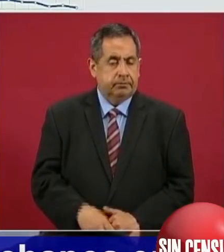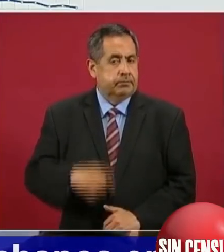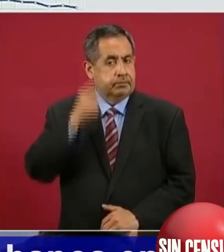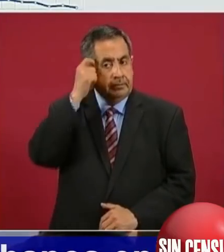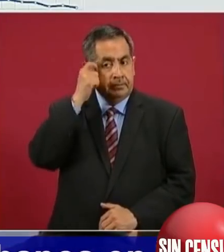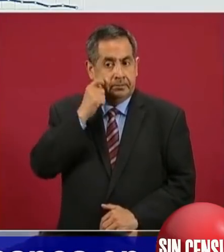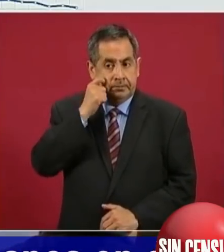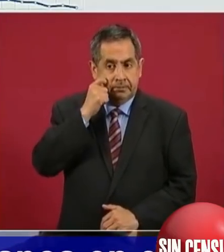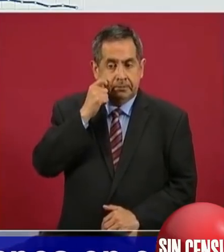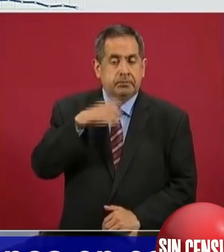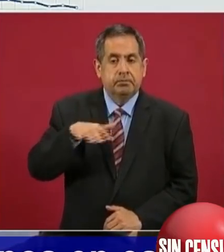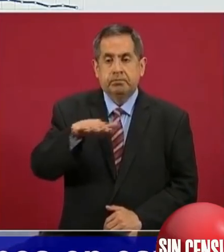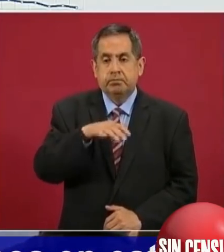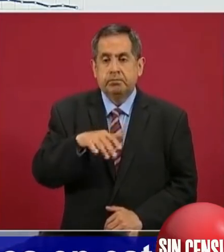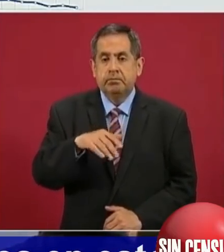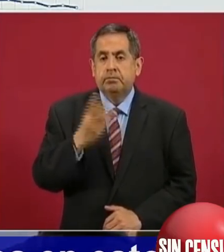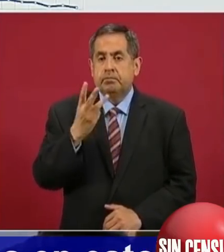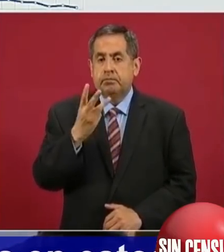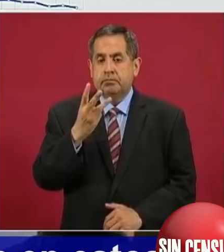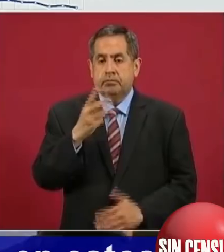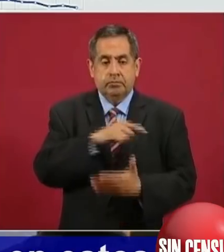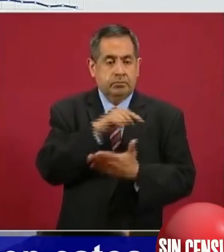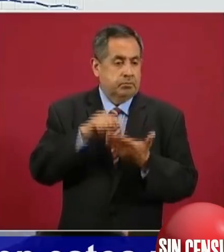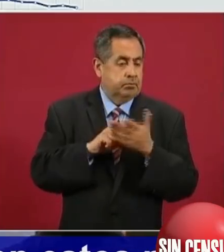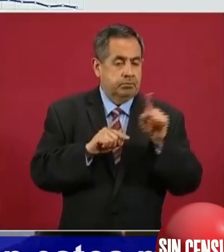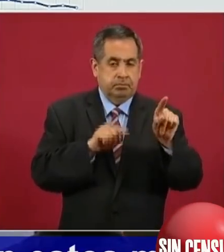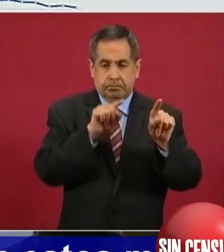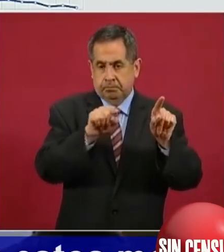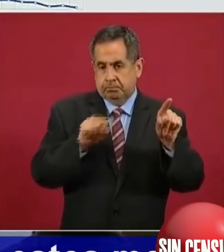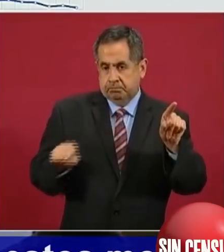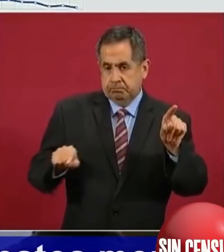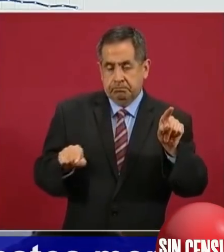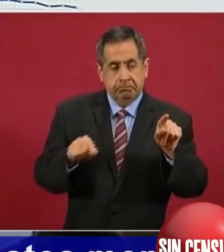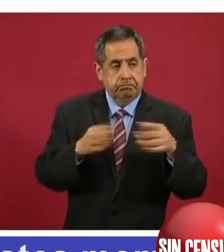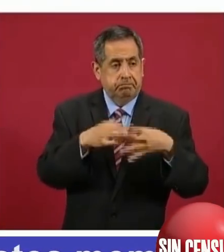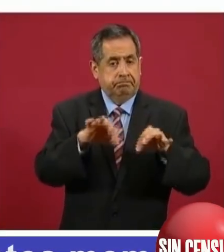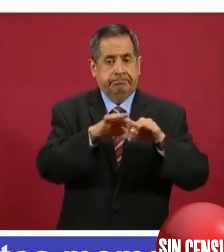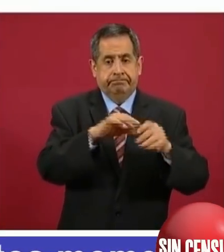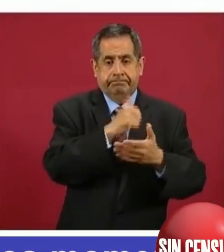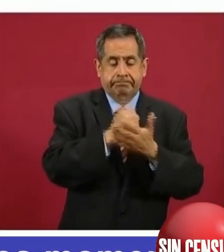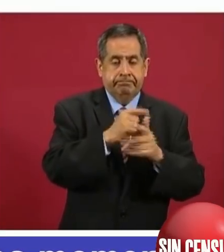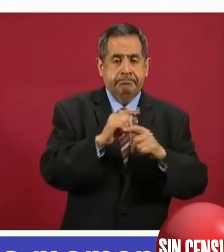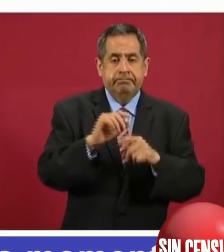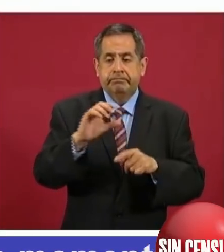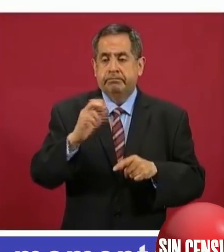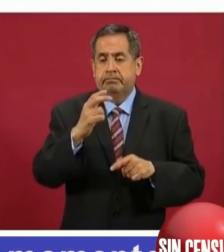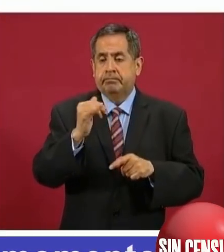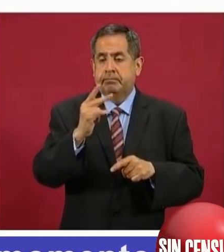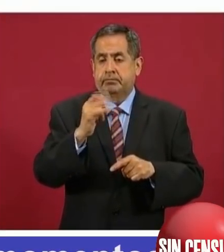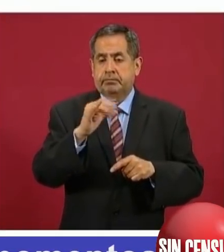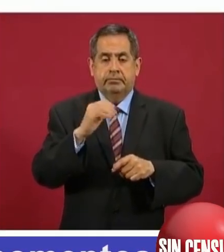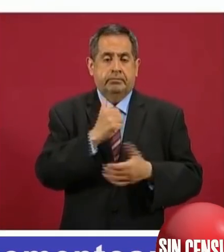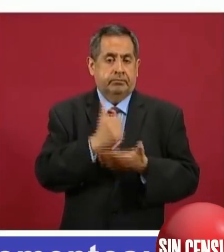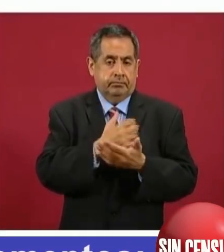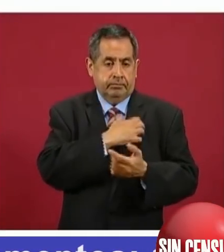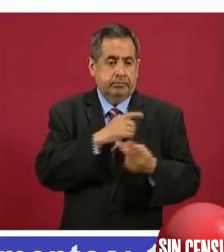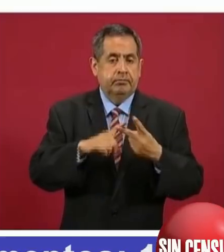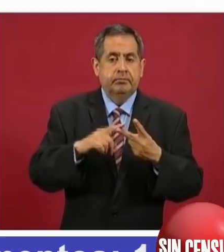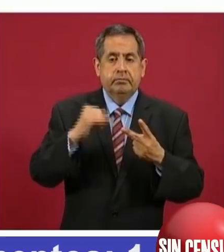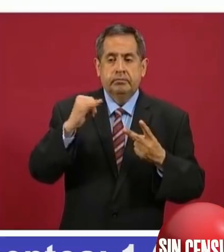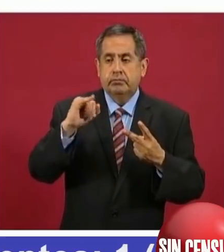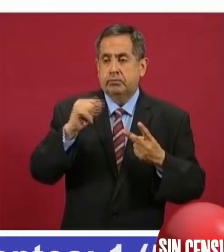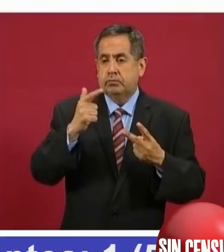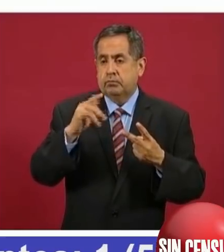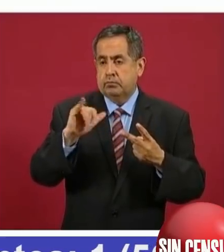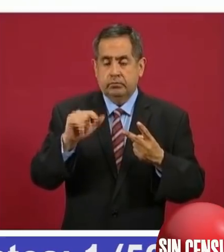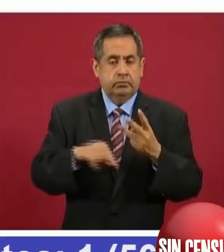de Guerrero tiene 3 centros de transmisión, desde luego las ciudades más importantes, Chilpancingo, la capital, Iguala y Acapulco,